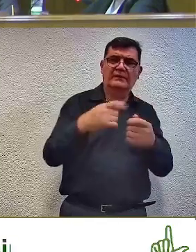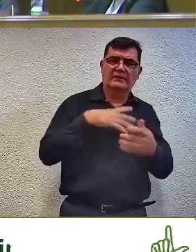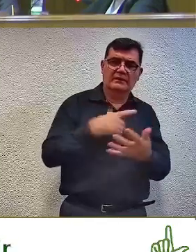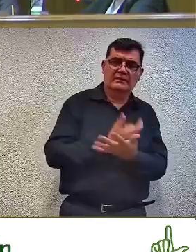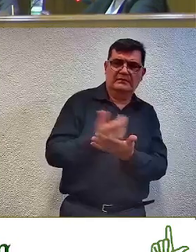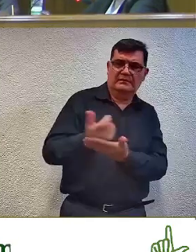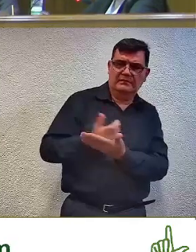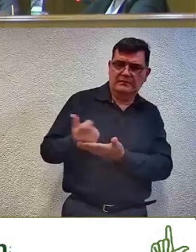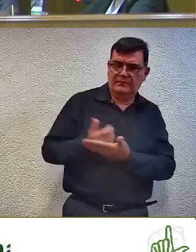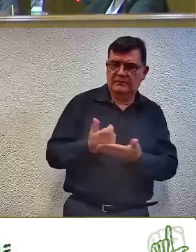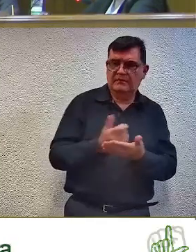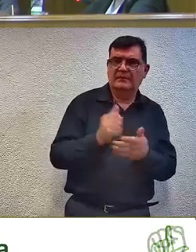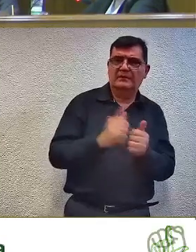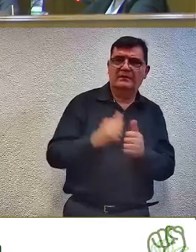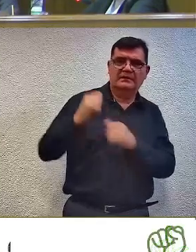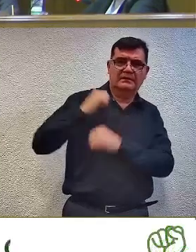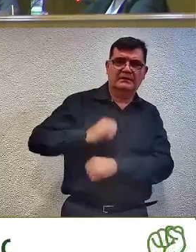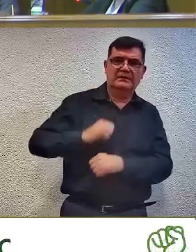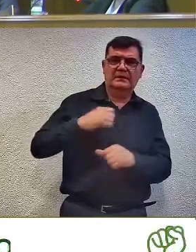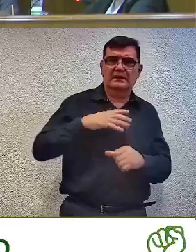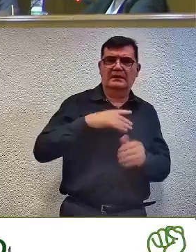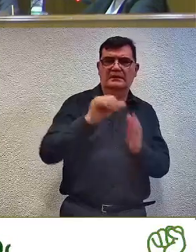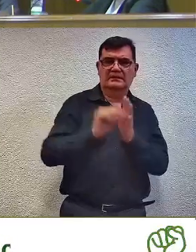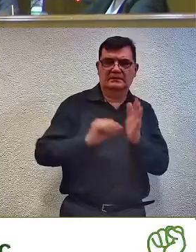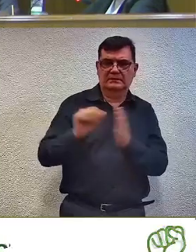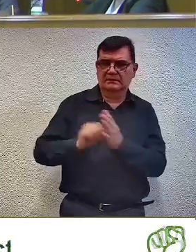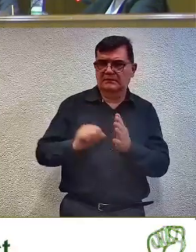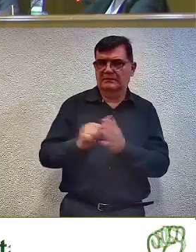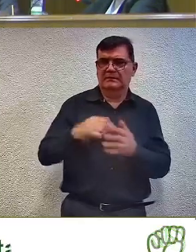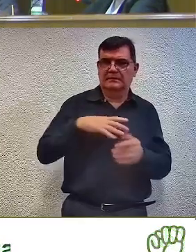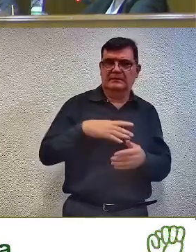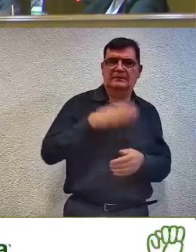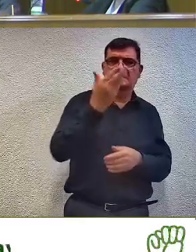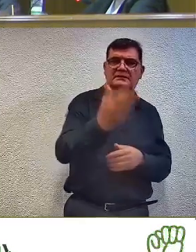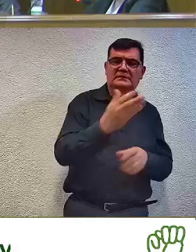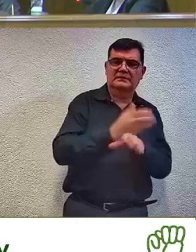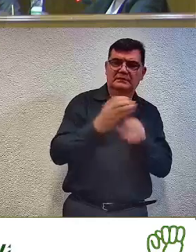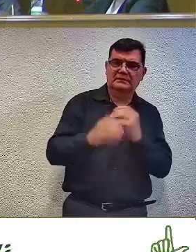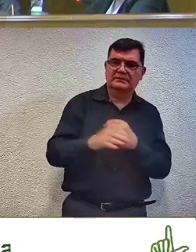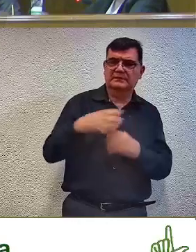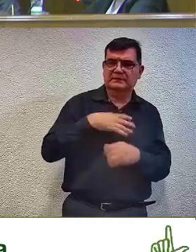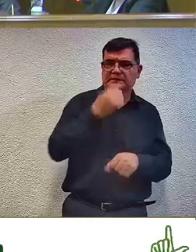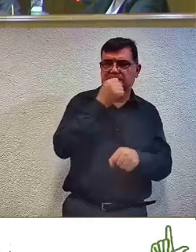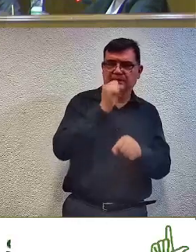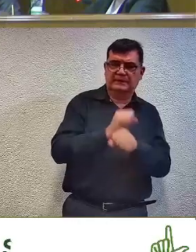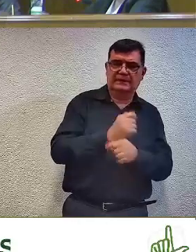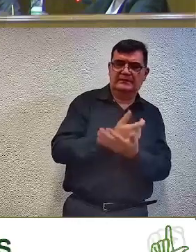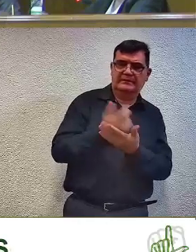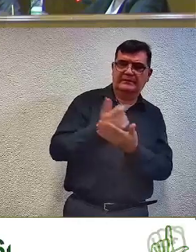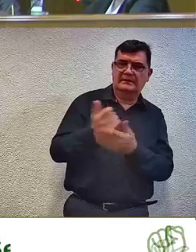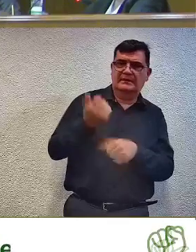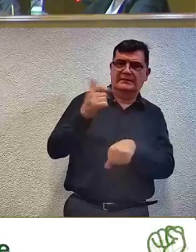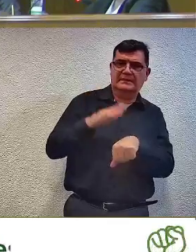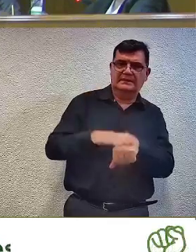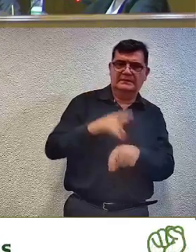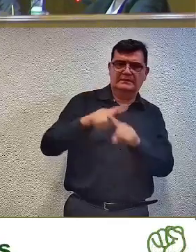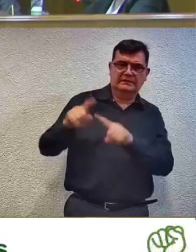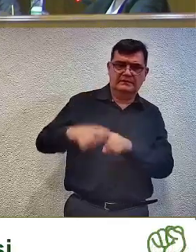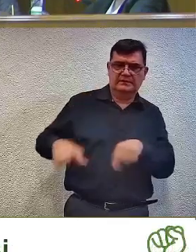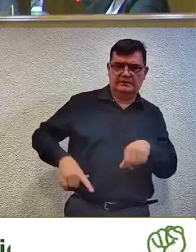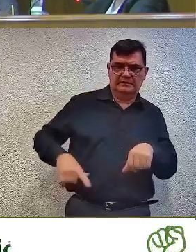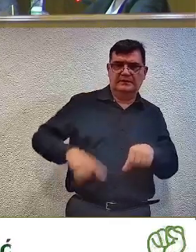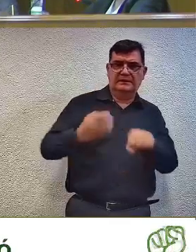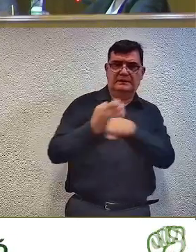financiamiento público que le corresponde por los meses que señala y solicita se vincule a la Secretaría de Finanzas y Administración del Gobierno del Estado de